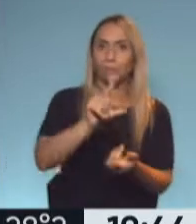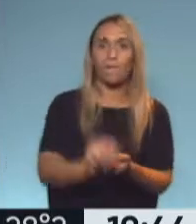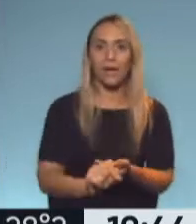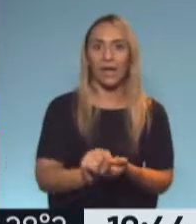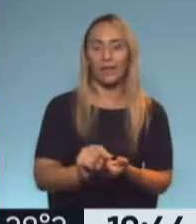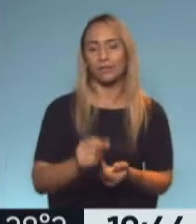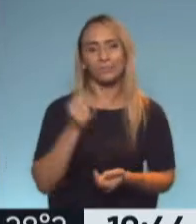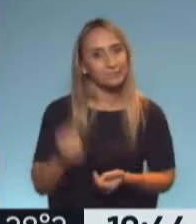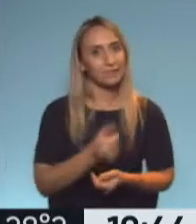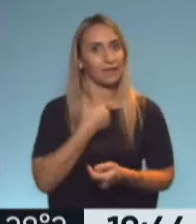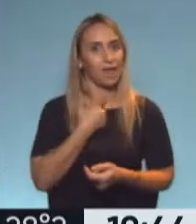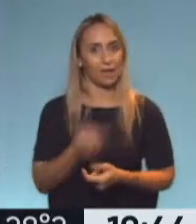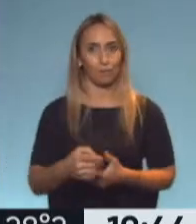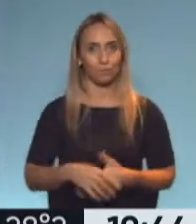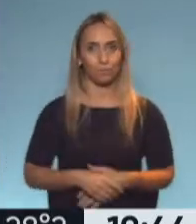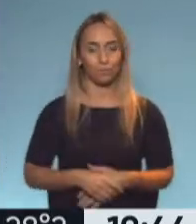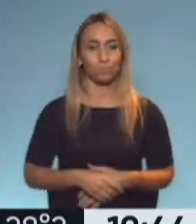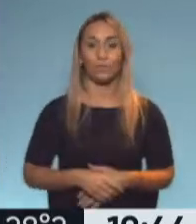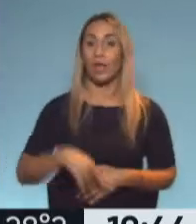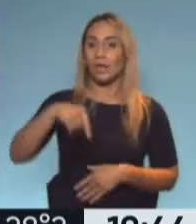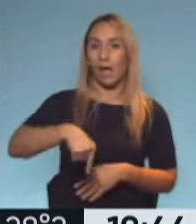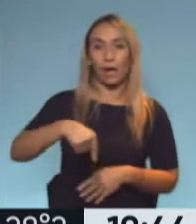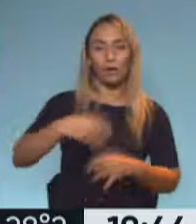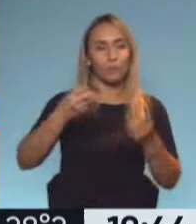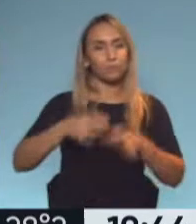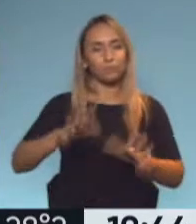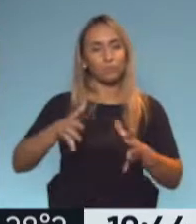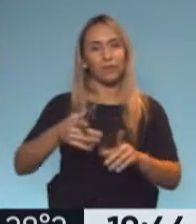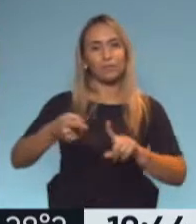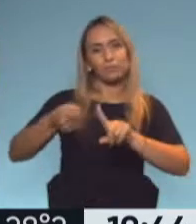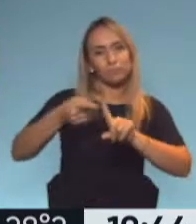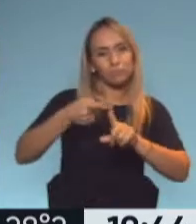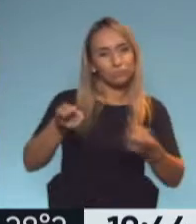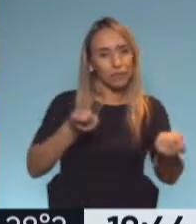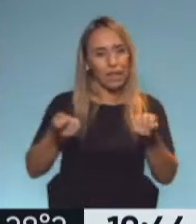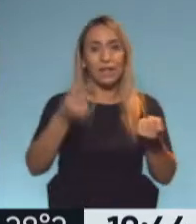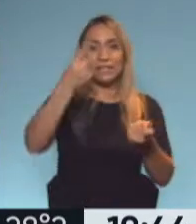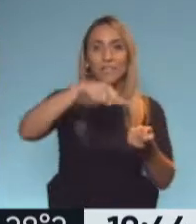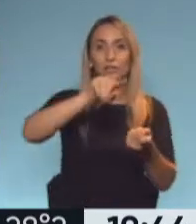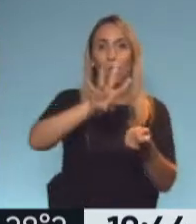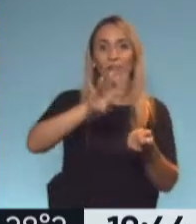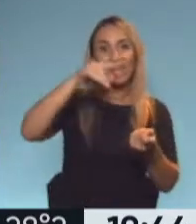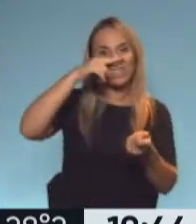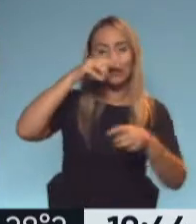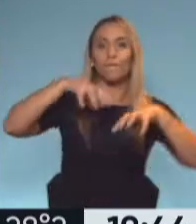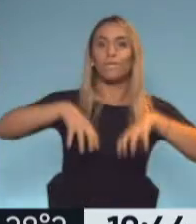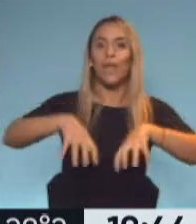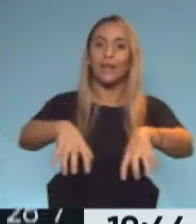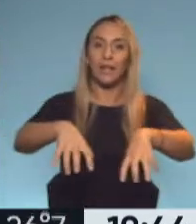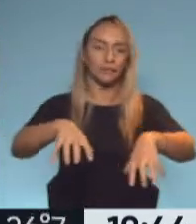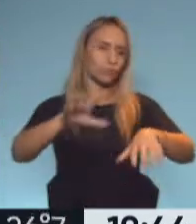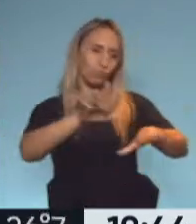este sentido, en este momento estamos coordinando 147 ferias que permiten que los pequeños y